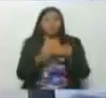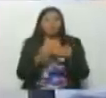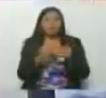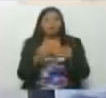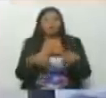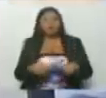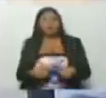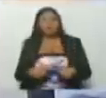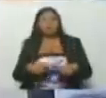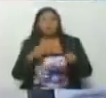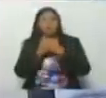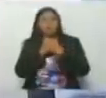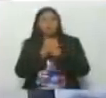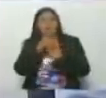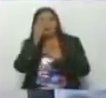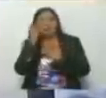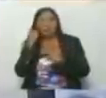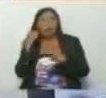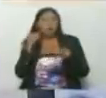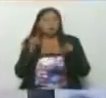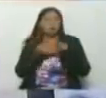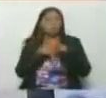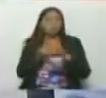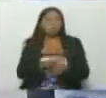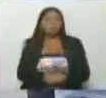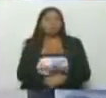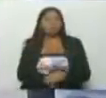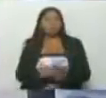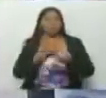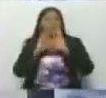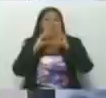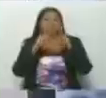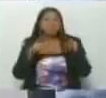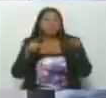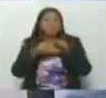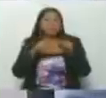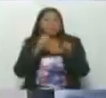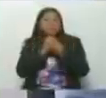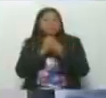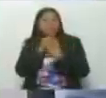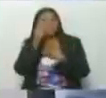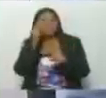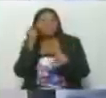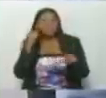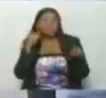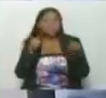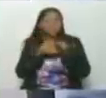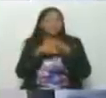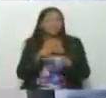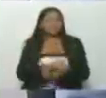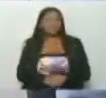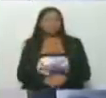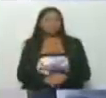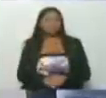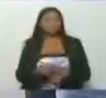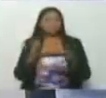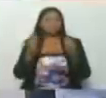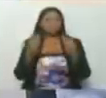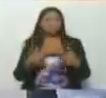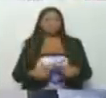trabajadores a todos los niveles incluyendo a gerentes son los cuentos como trabajadores de la industria petrolera con enormes esfuerzos